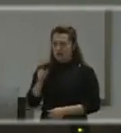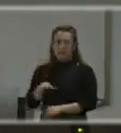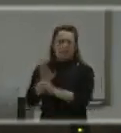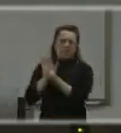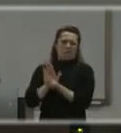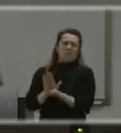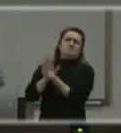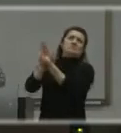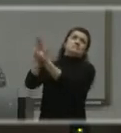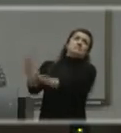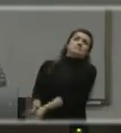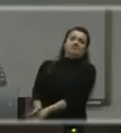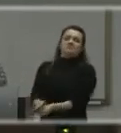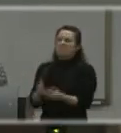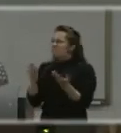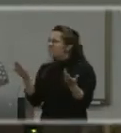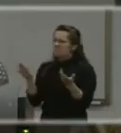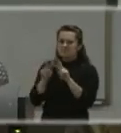de las discusiones.